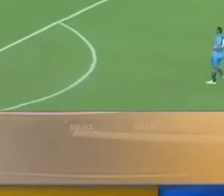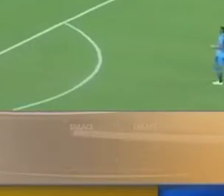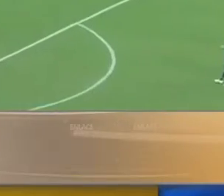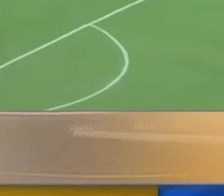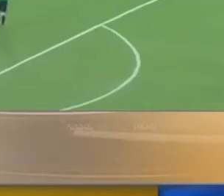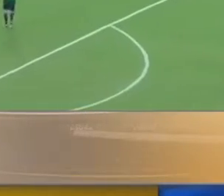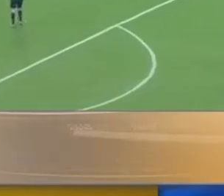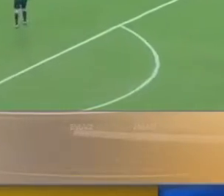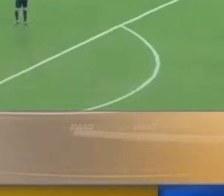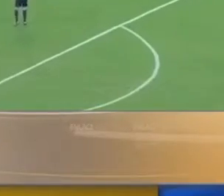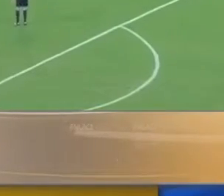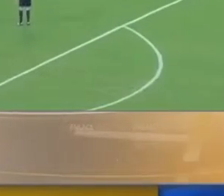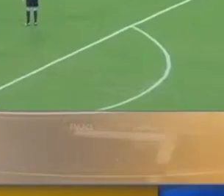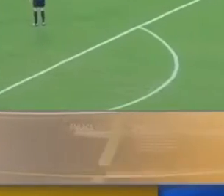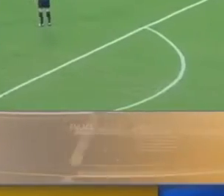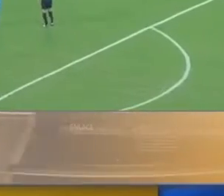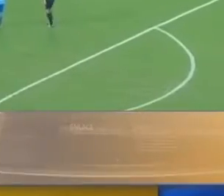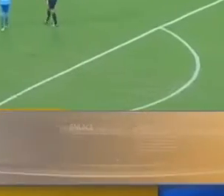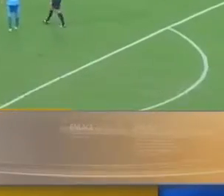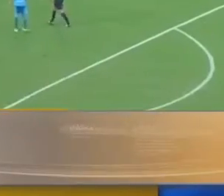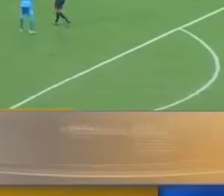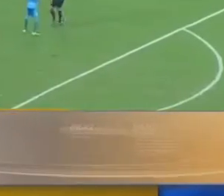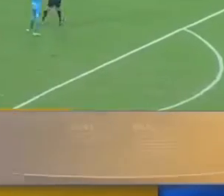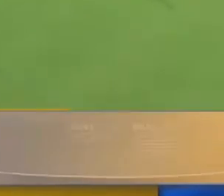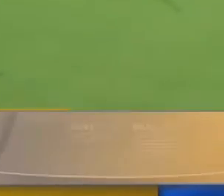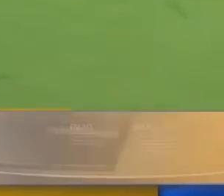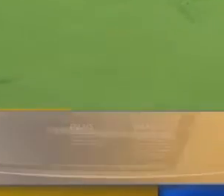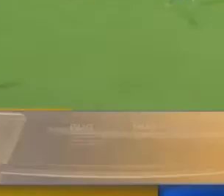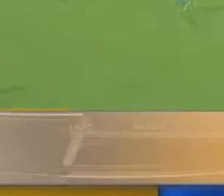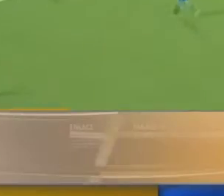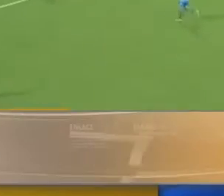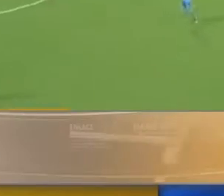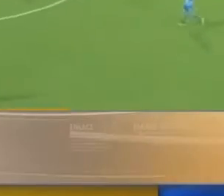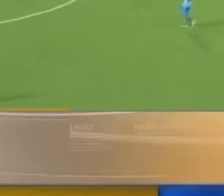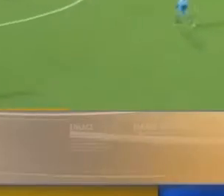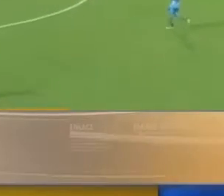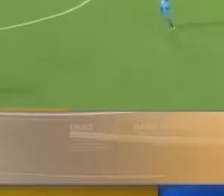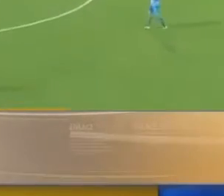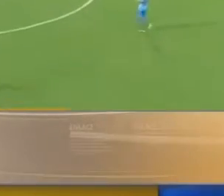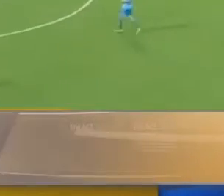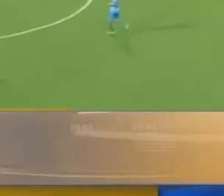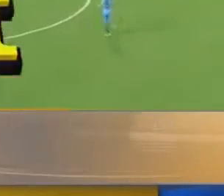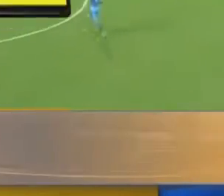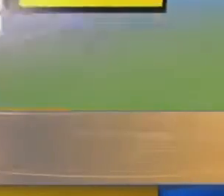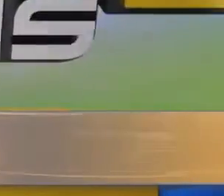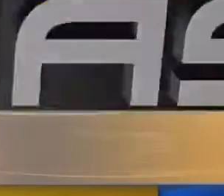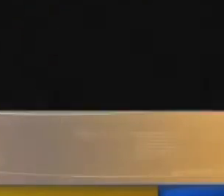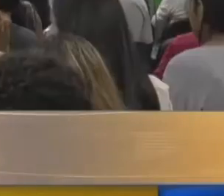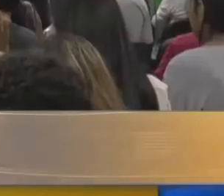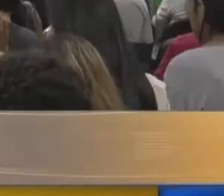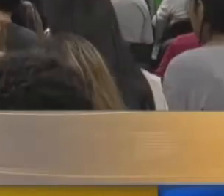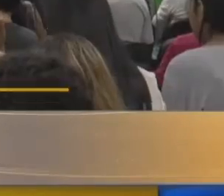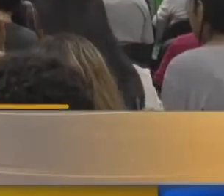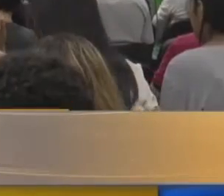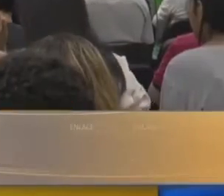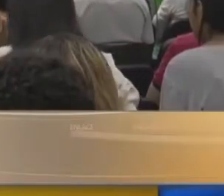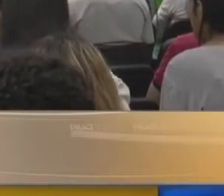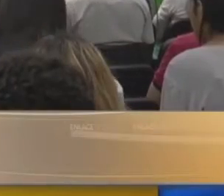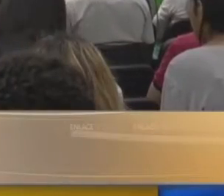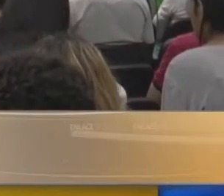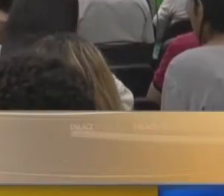deportes, Alianza Petrolera mantiene vivo el sueño de ingresar al selecto grupo de los 8 mejores de la Liga Águila 2 2016. Y en la